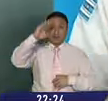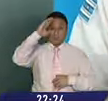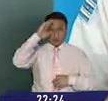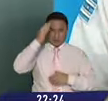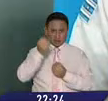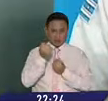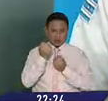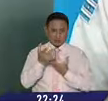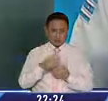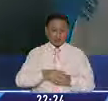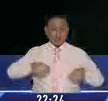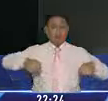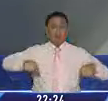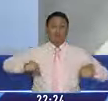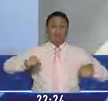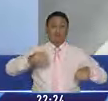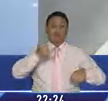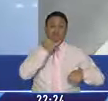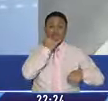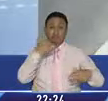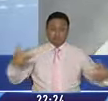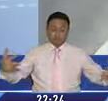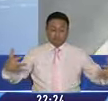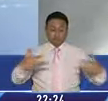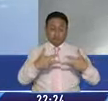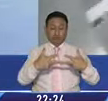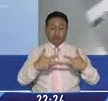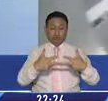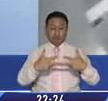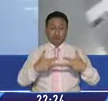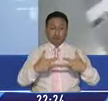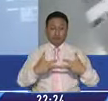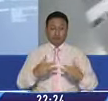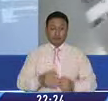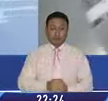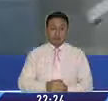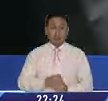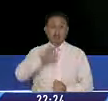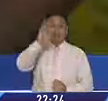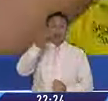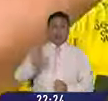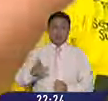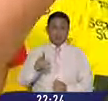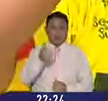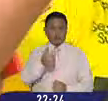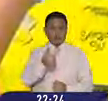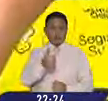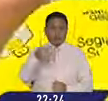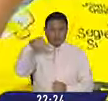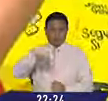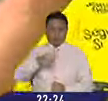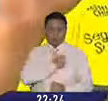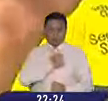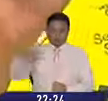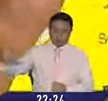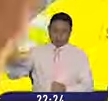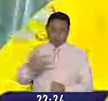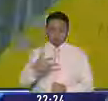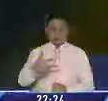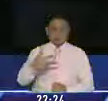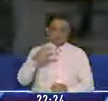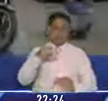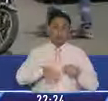esta motocicleta pues circulaba en contraflujo, o sea, en contravía. El de la camioneta no tuvo la culpa, la camioneta viene en su carril, la quiso esquivar